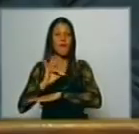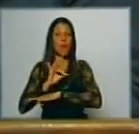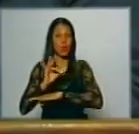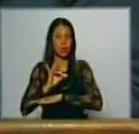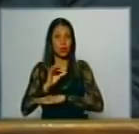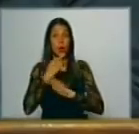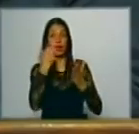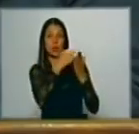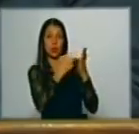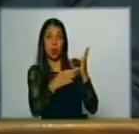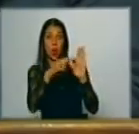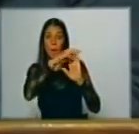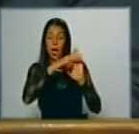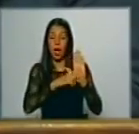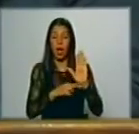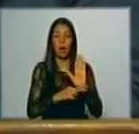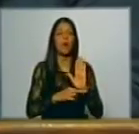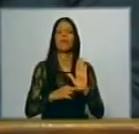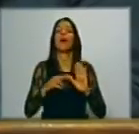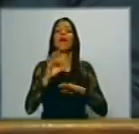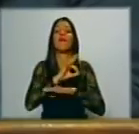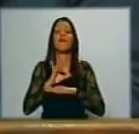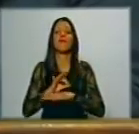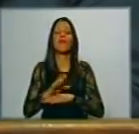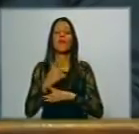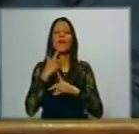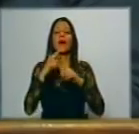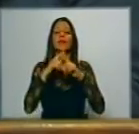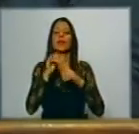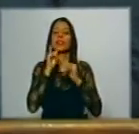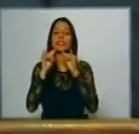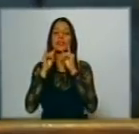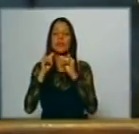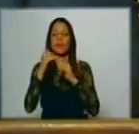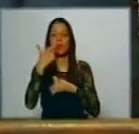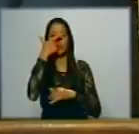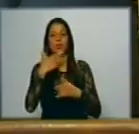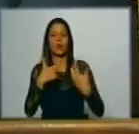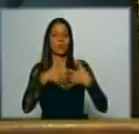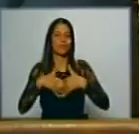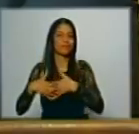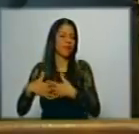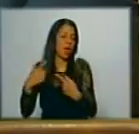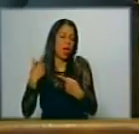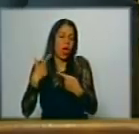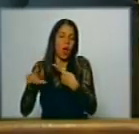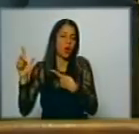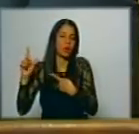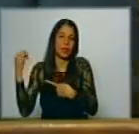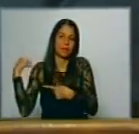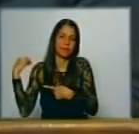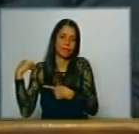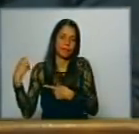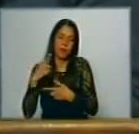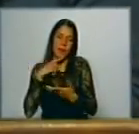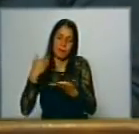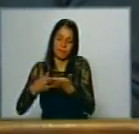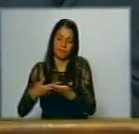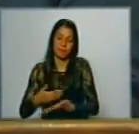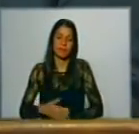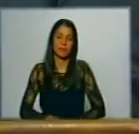requisitos, deberes, mecanismos y uso de la información, entre otras que le sean pertinentes. Es